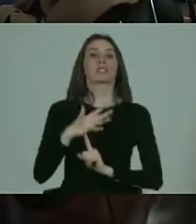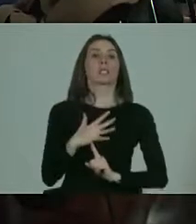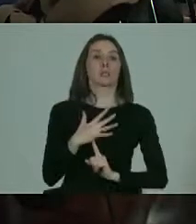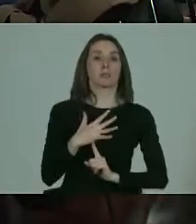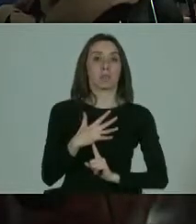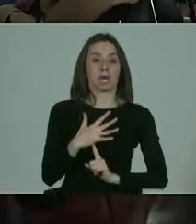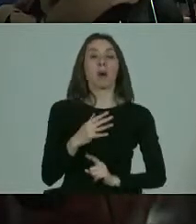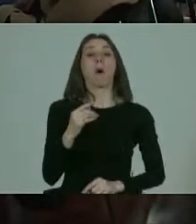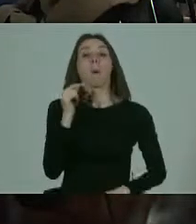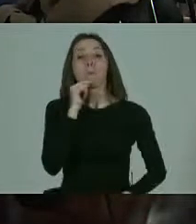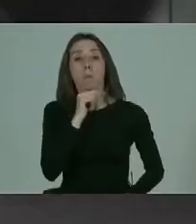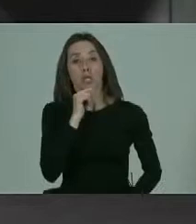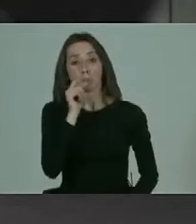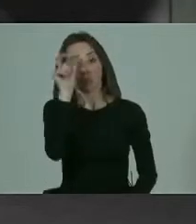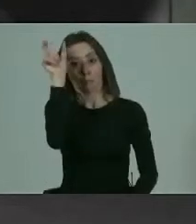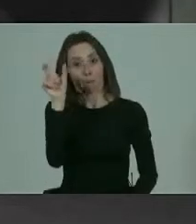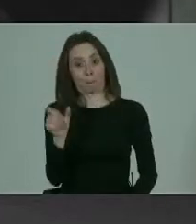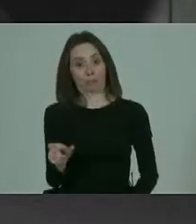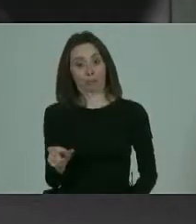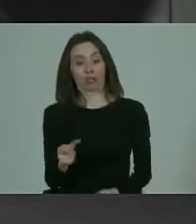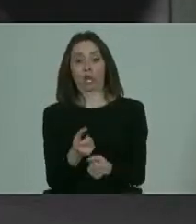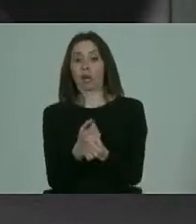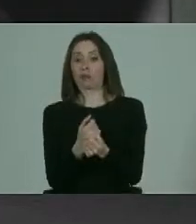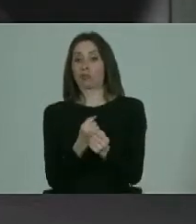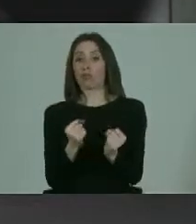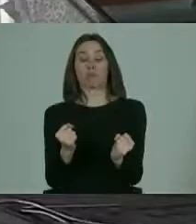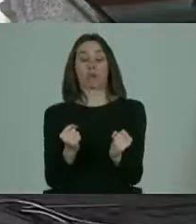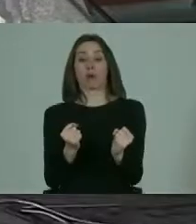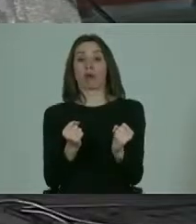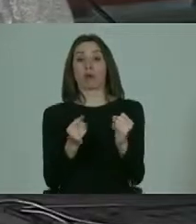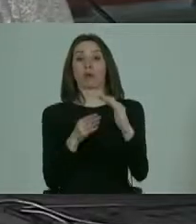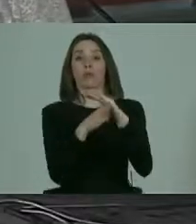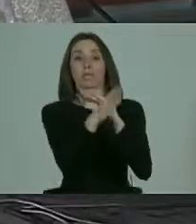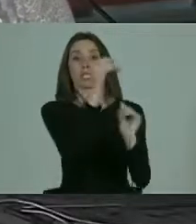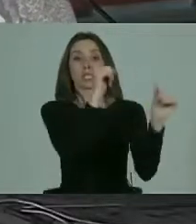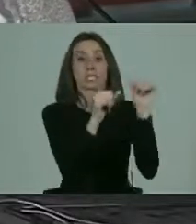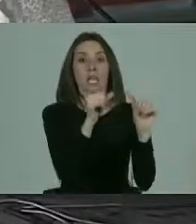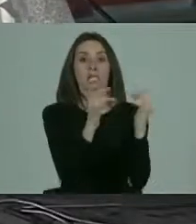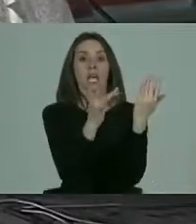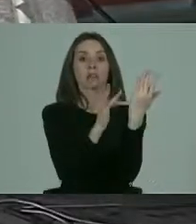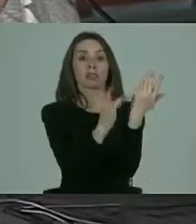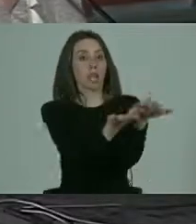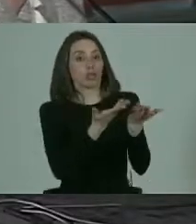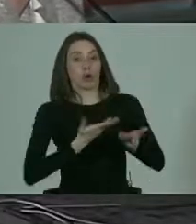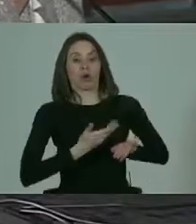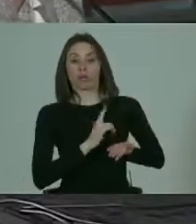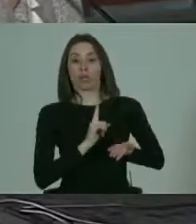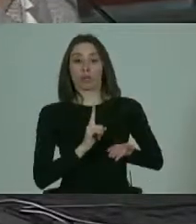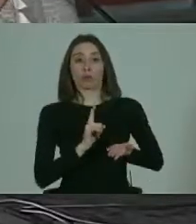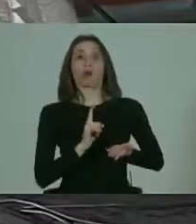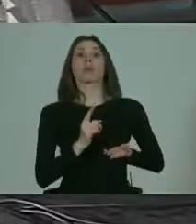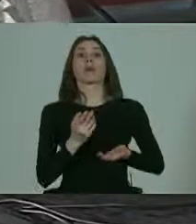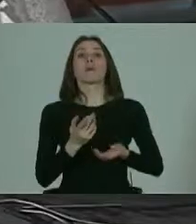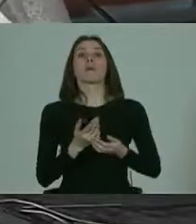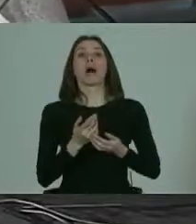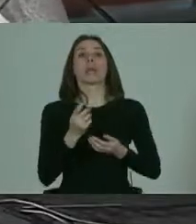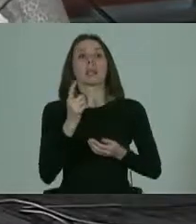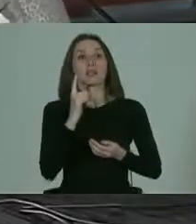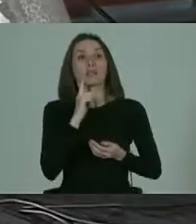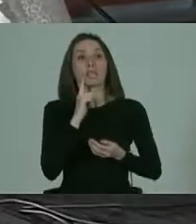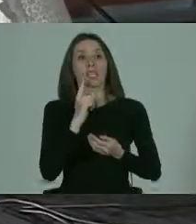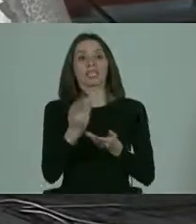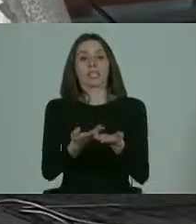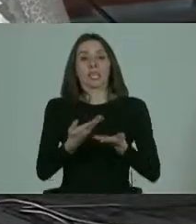el hecho de que una persona no pueda acceder a la ciencia y la tecnología para el tratamiento eficiente y